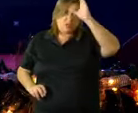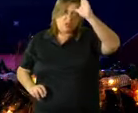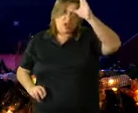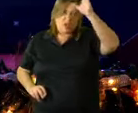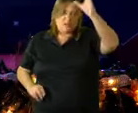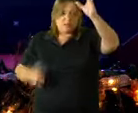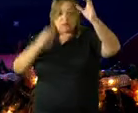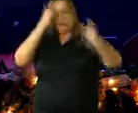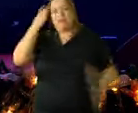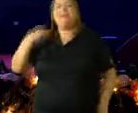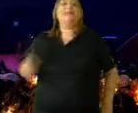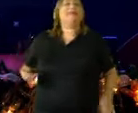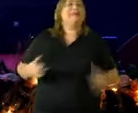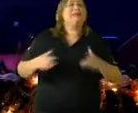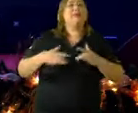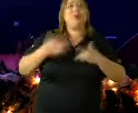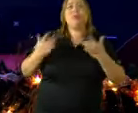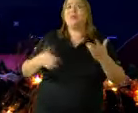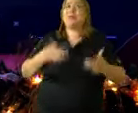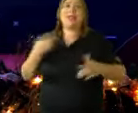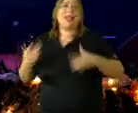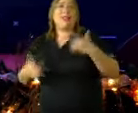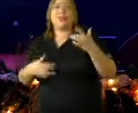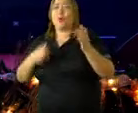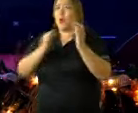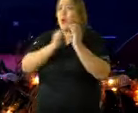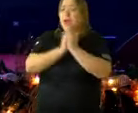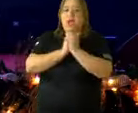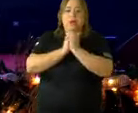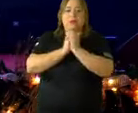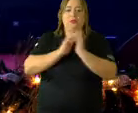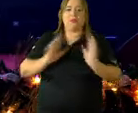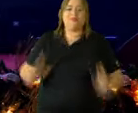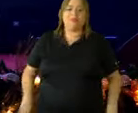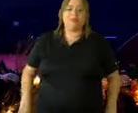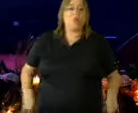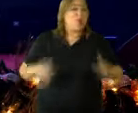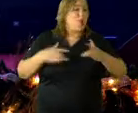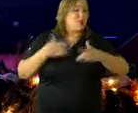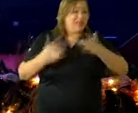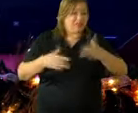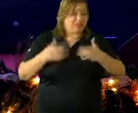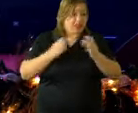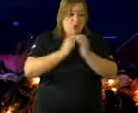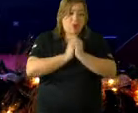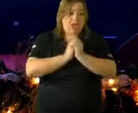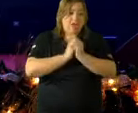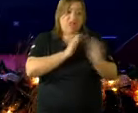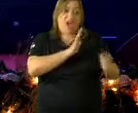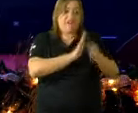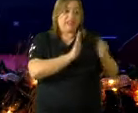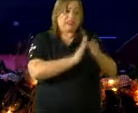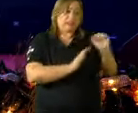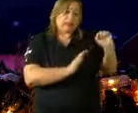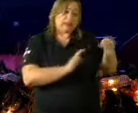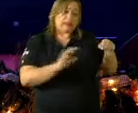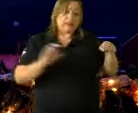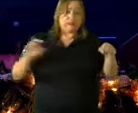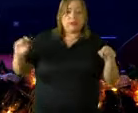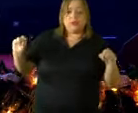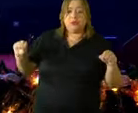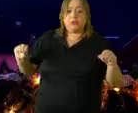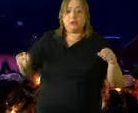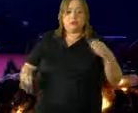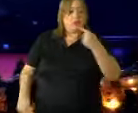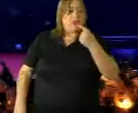yo no siento orar. Esto no se siente, hermano. Orar no se va a sentir. Hay días que sí, pero hay días que no. Hay días que tú le